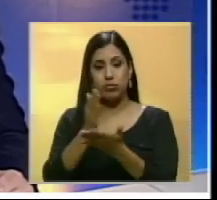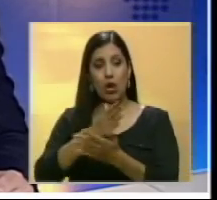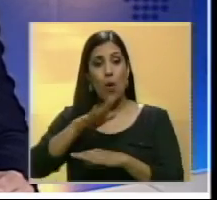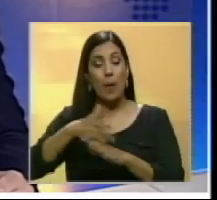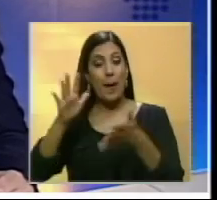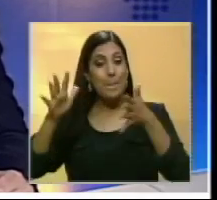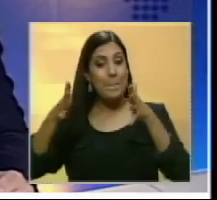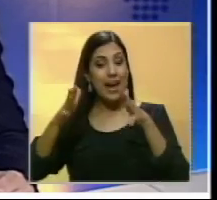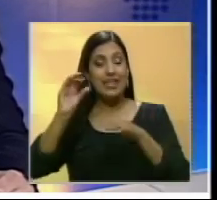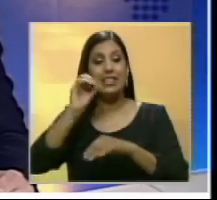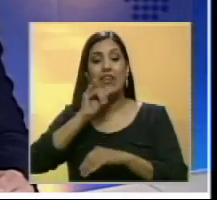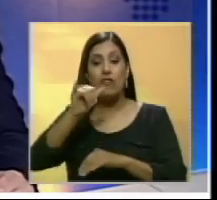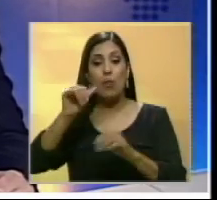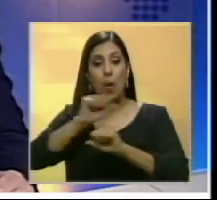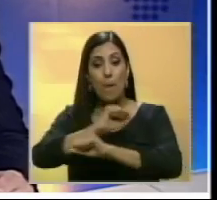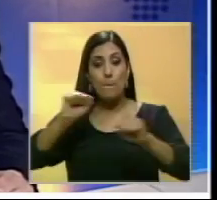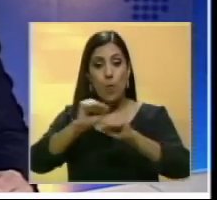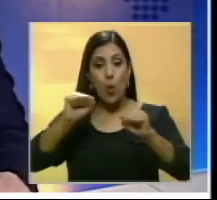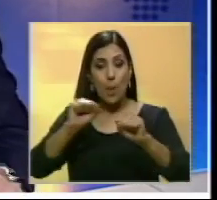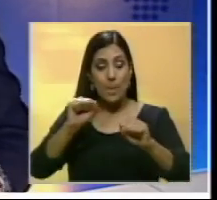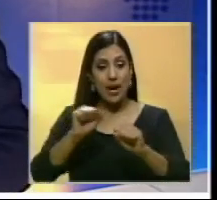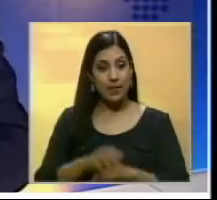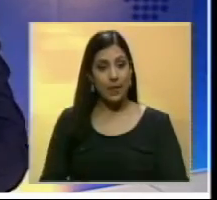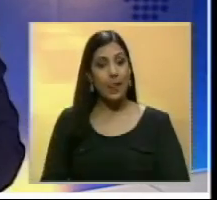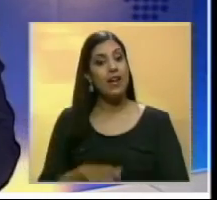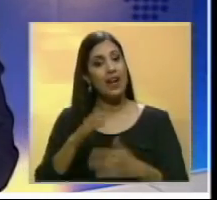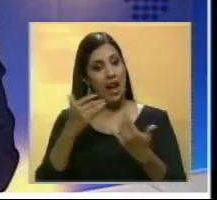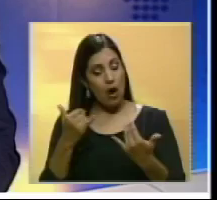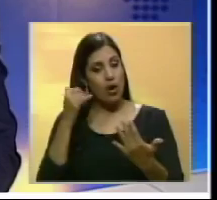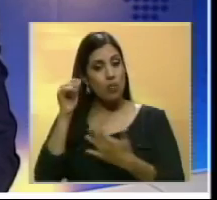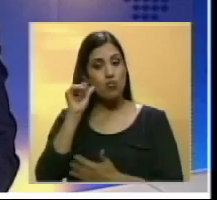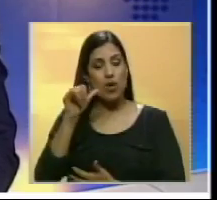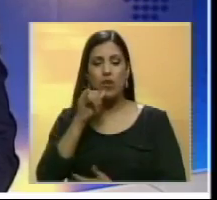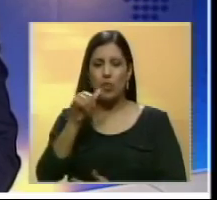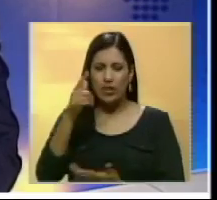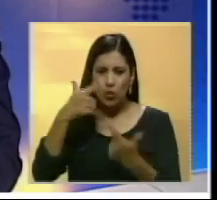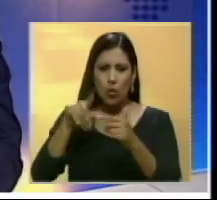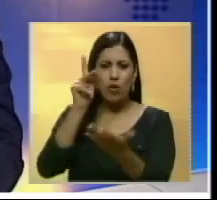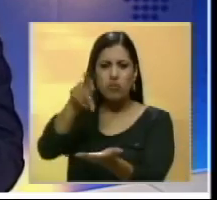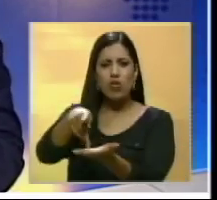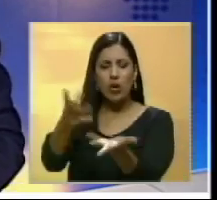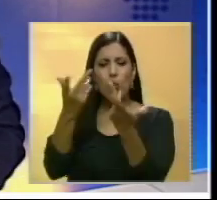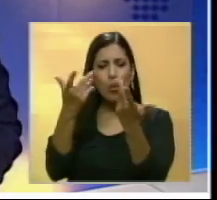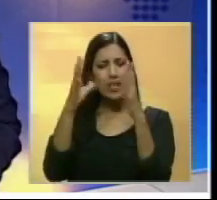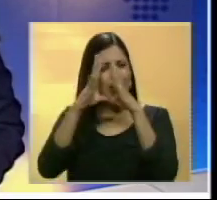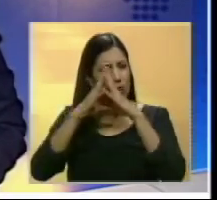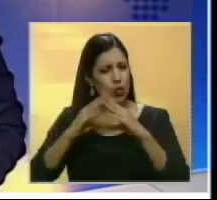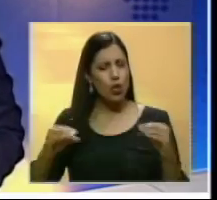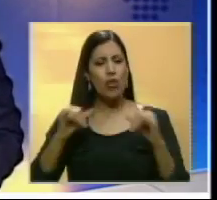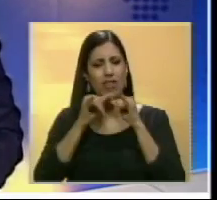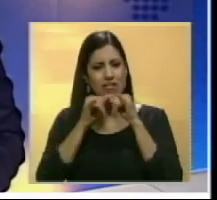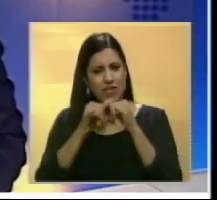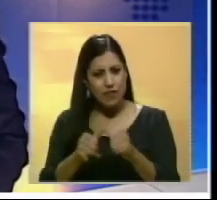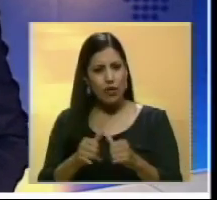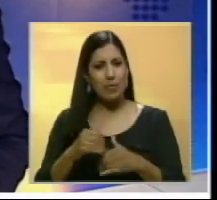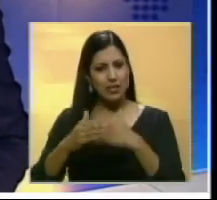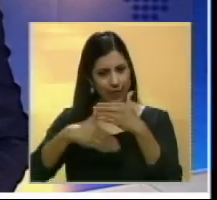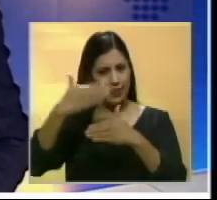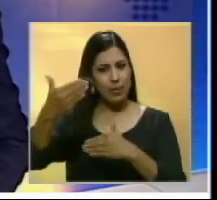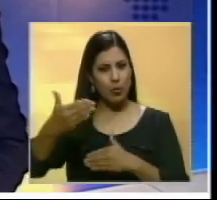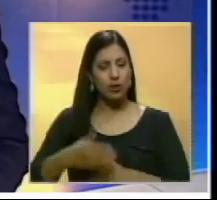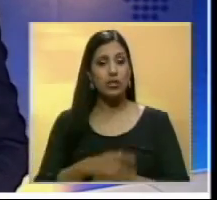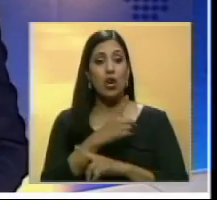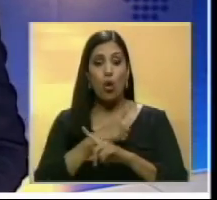una presunta amenaza de artefacto explosivo. Nuestra compañera Diana Vázquez se encuentra en el lugar y nos tendrá toda la información más